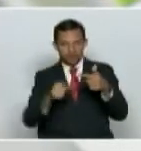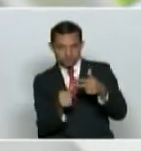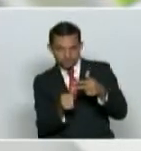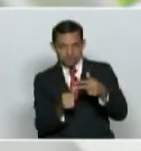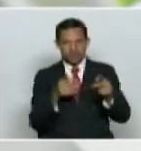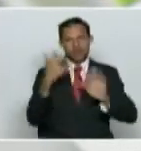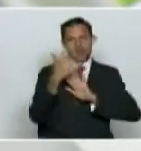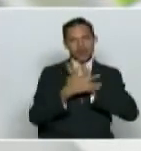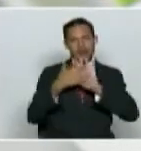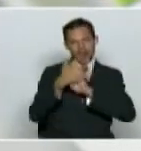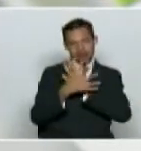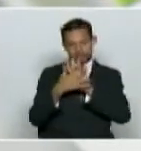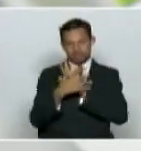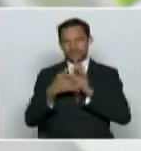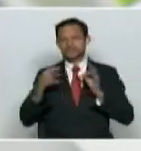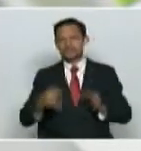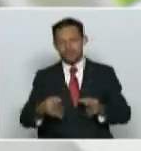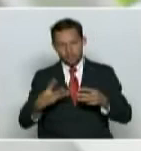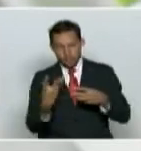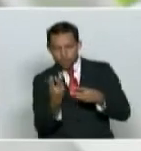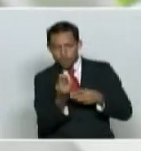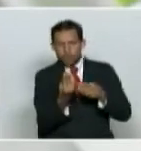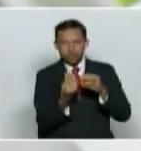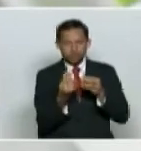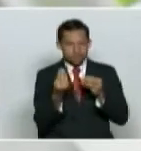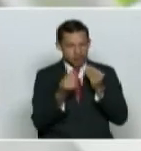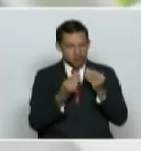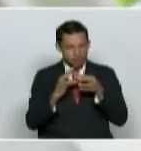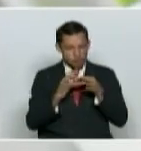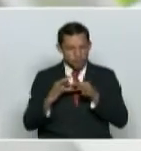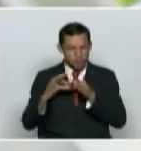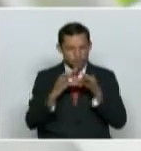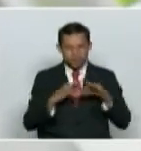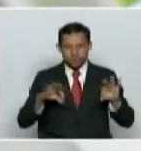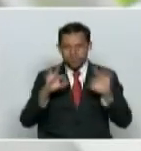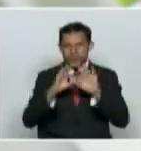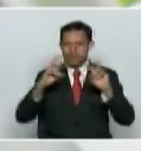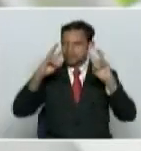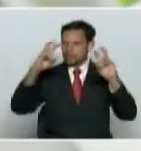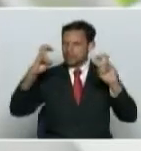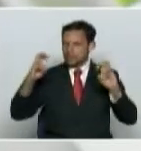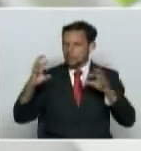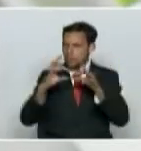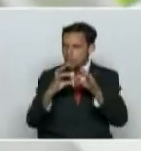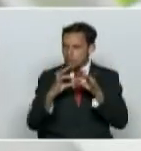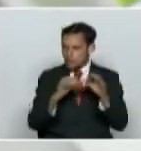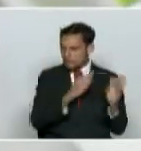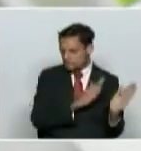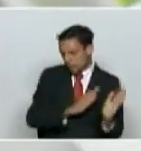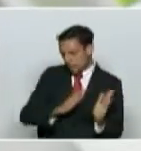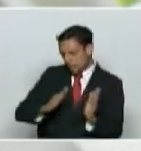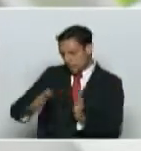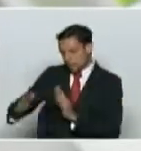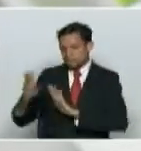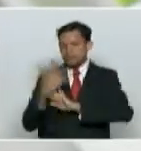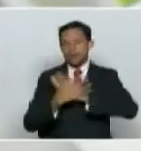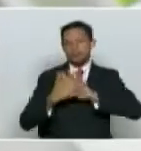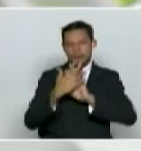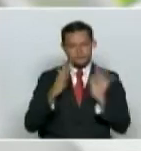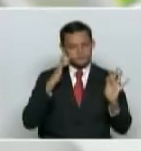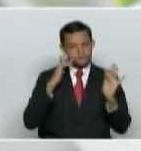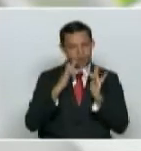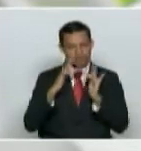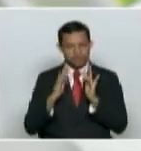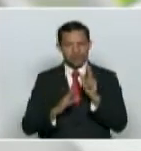caso soy yo, y pues todos nos encargamos de trabajar muy en equipo, o sea, todos buscamos los temas, todos miramos a ver qué es lo que está como más relevante